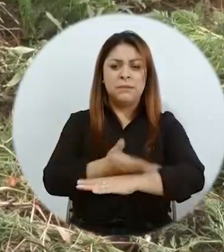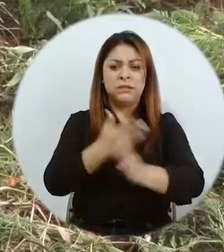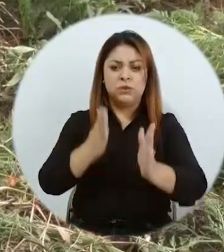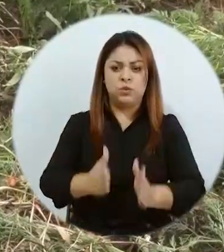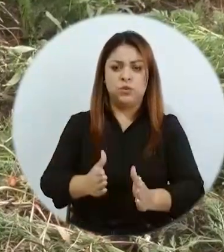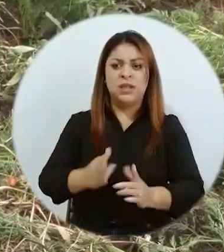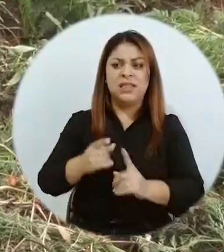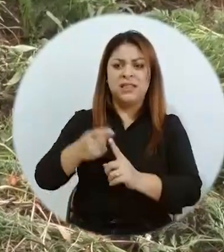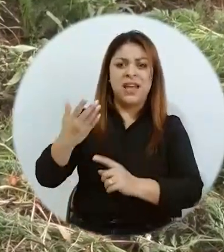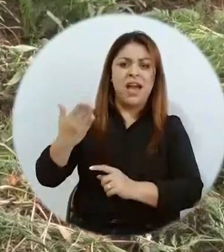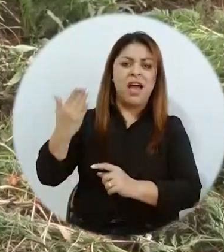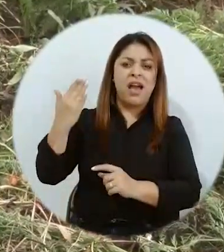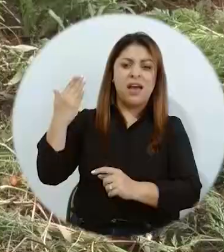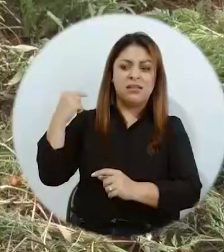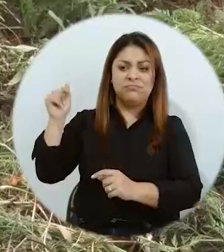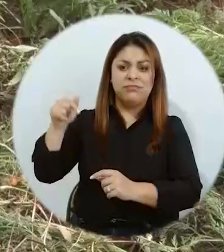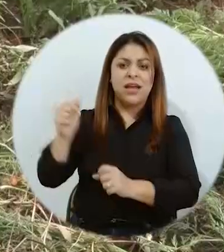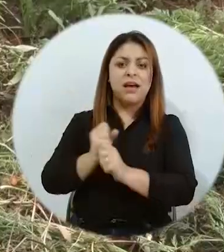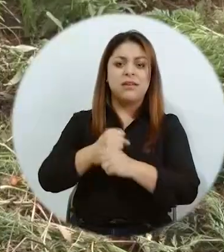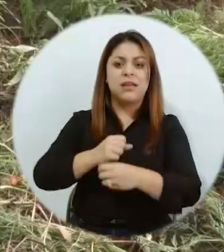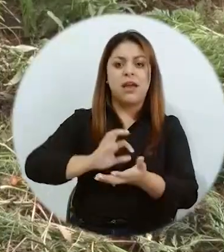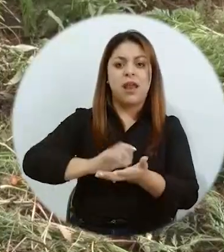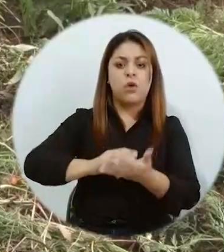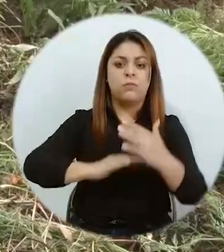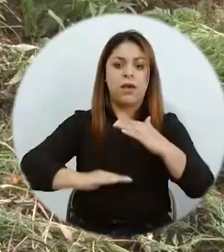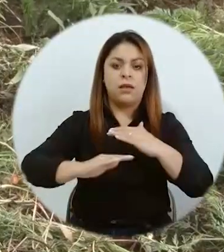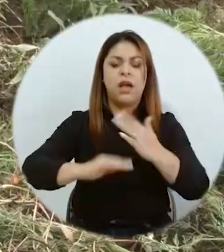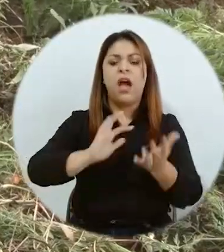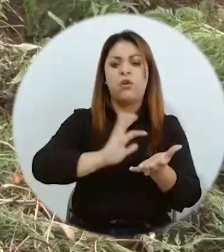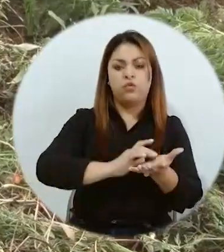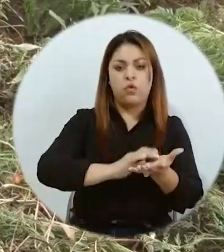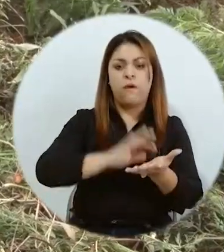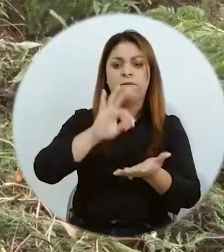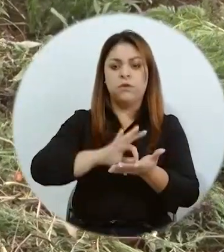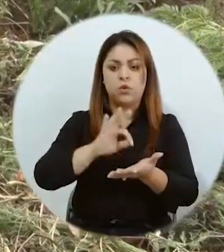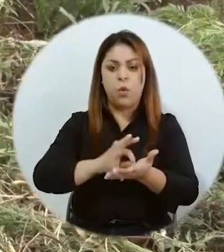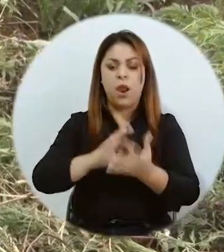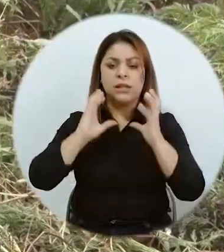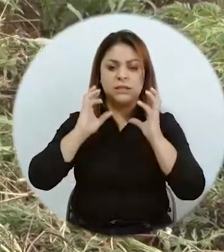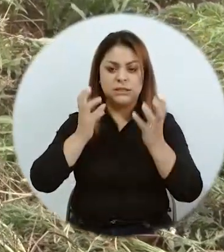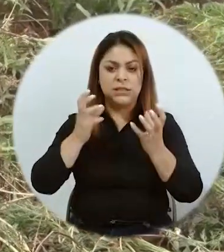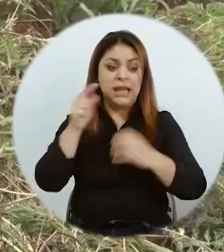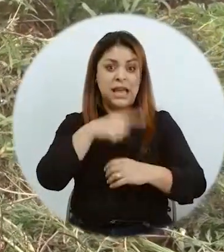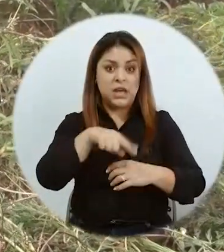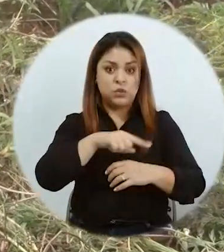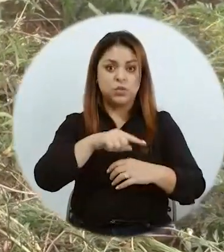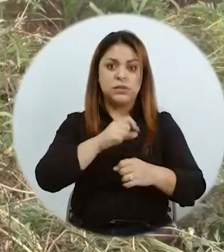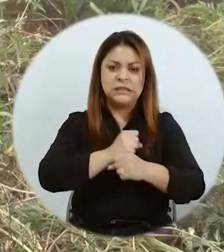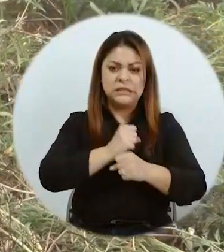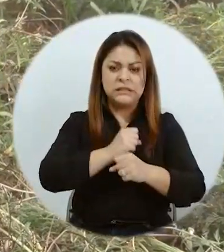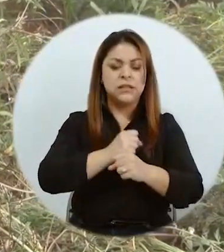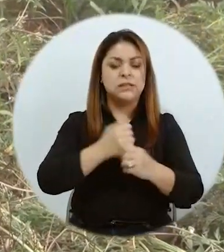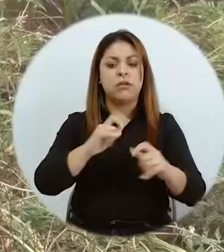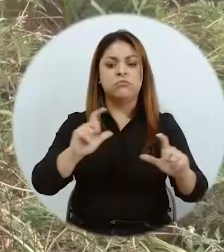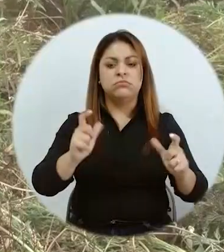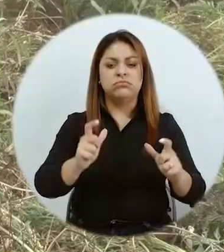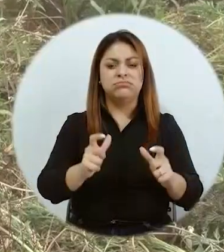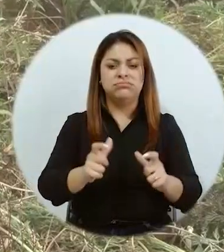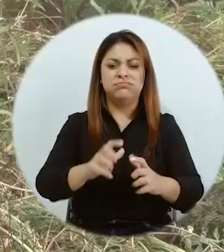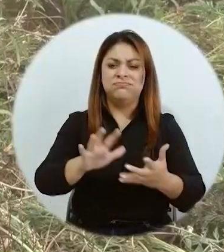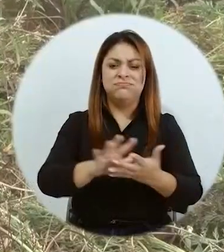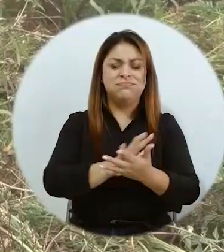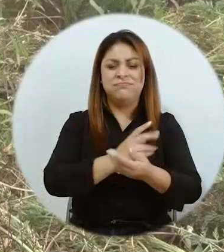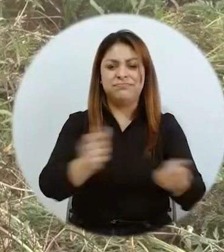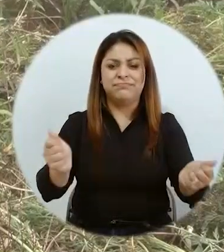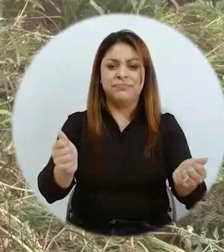estaba históricamente vinculado a la producción de granos básicos, arroz, frijol, maíz. Sí. Que abastecen, que no han dejado de ser consumidos por la